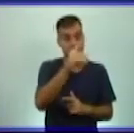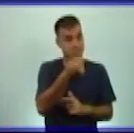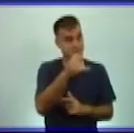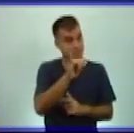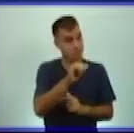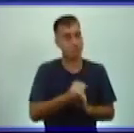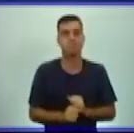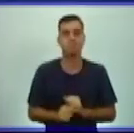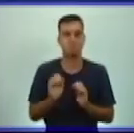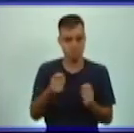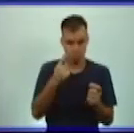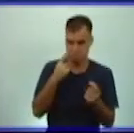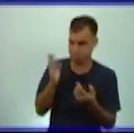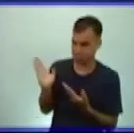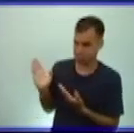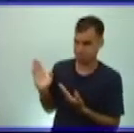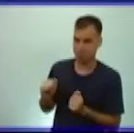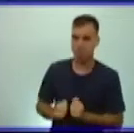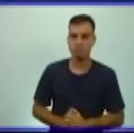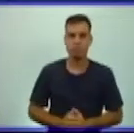diapositiva.